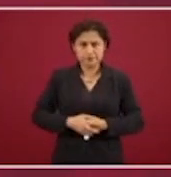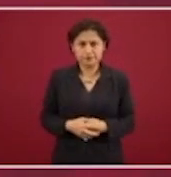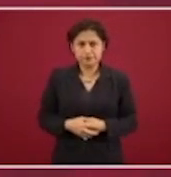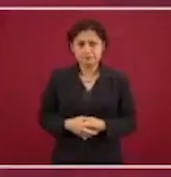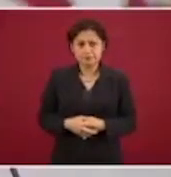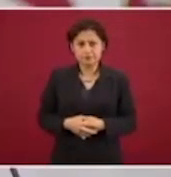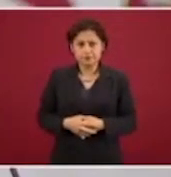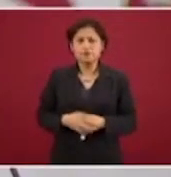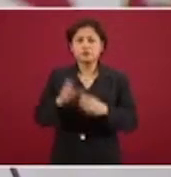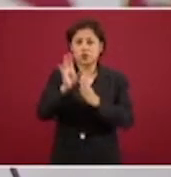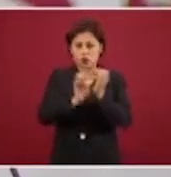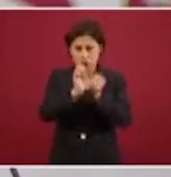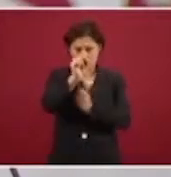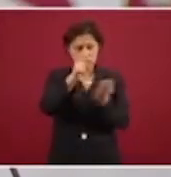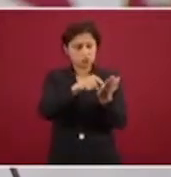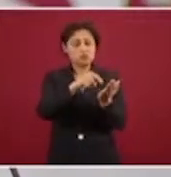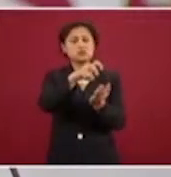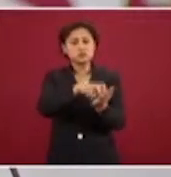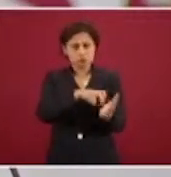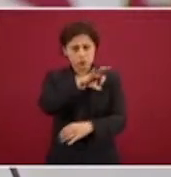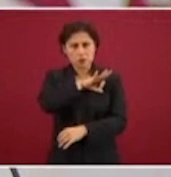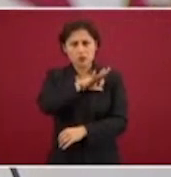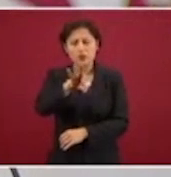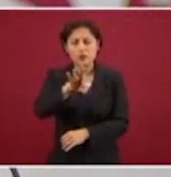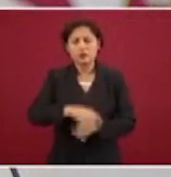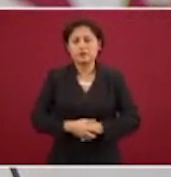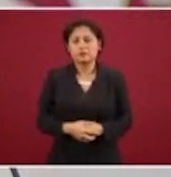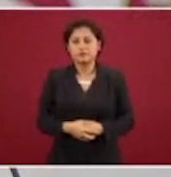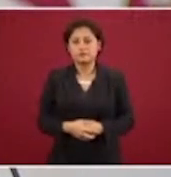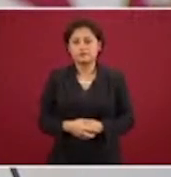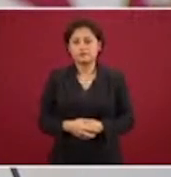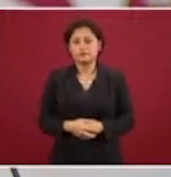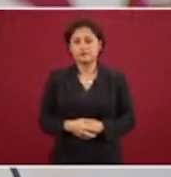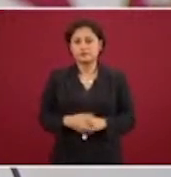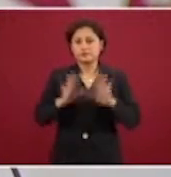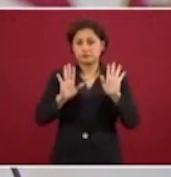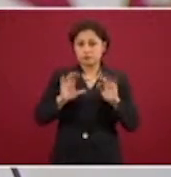la Constitución. Y yo envío, si me responden hoy,